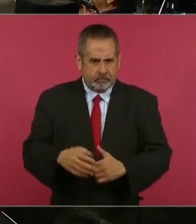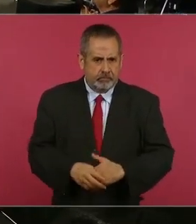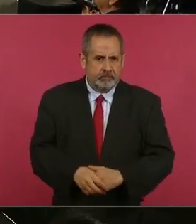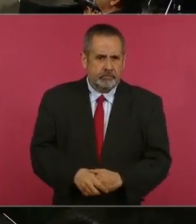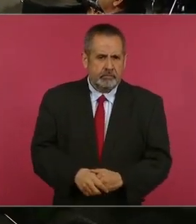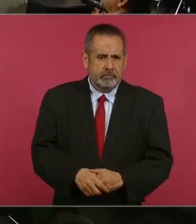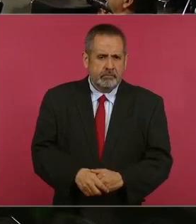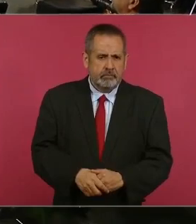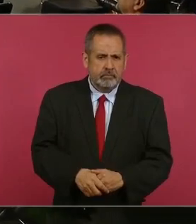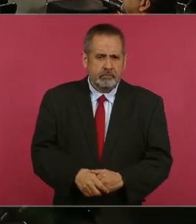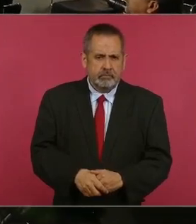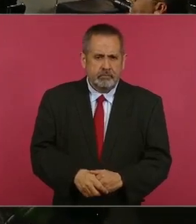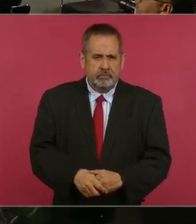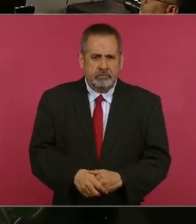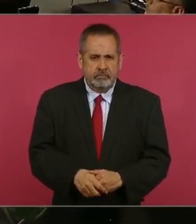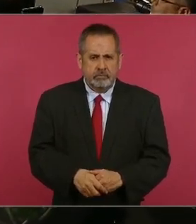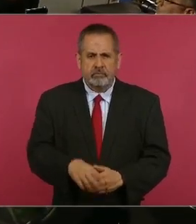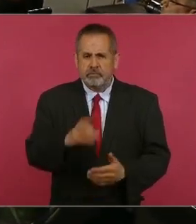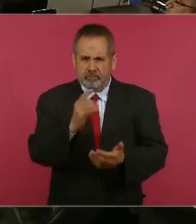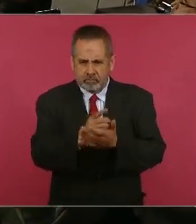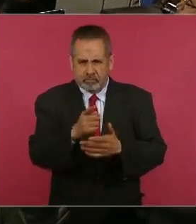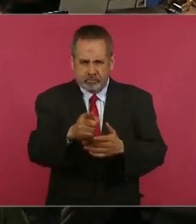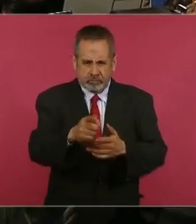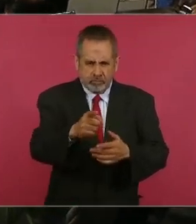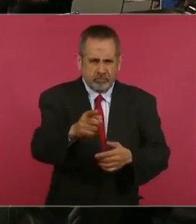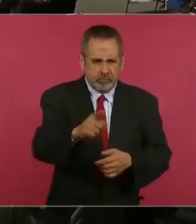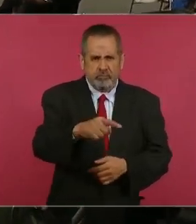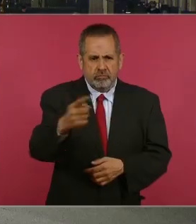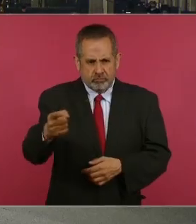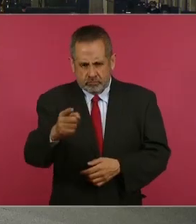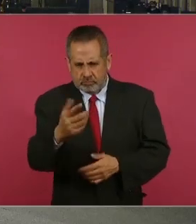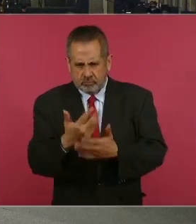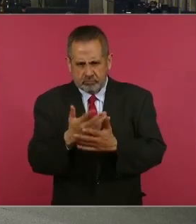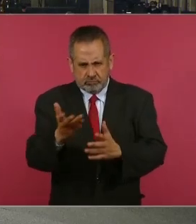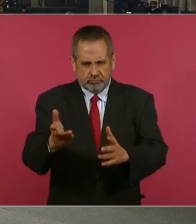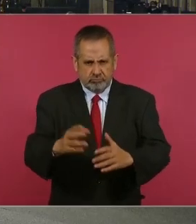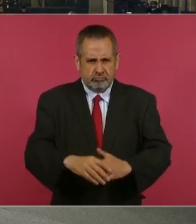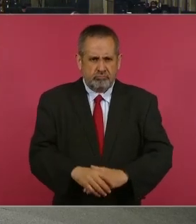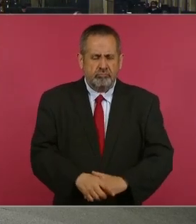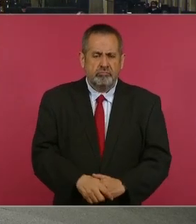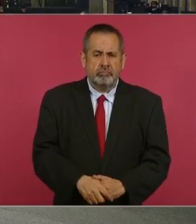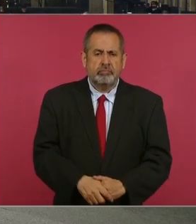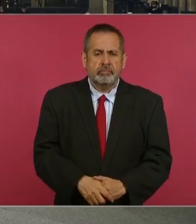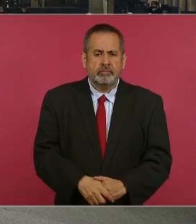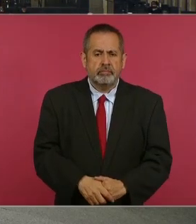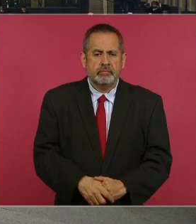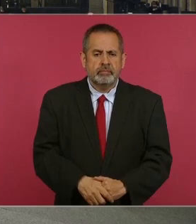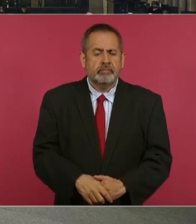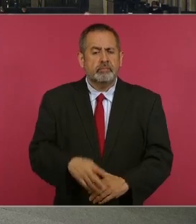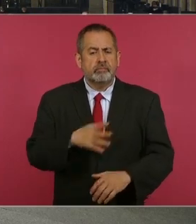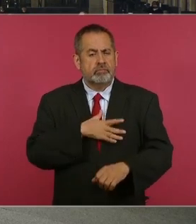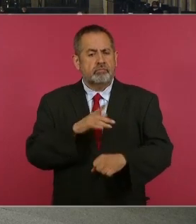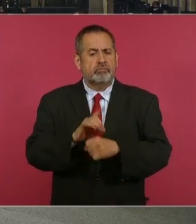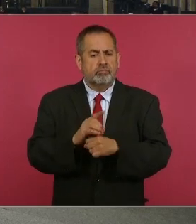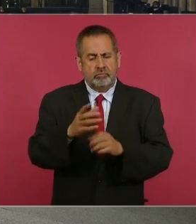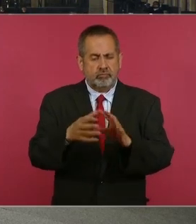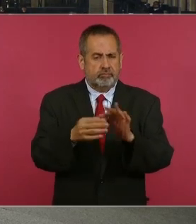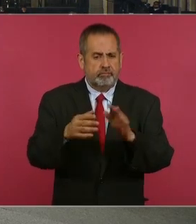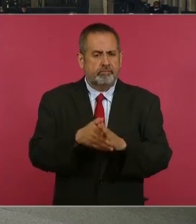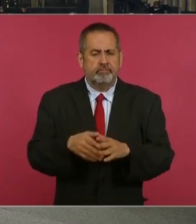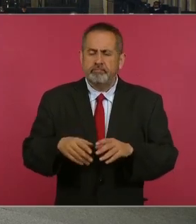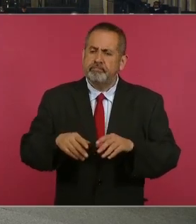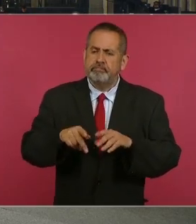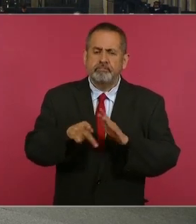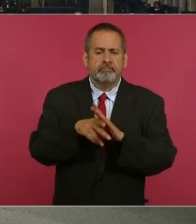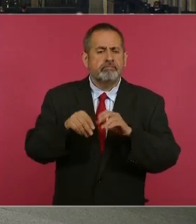de una vez, tú y espera, Esteban. Okay. Buenos días, presidente. Felipe Prado, de Comunicante